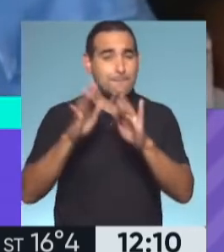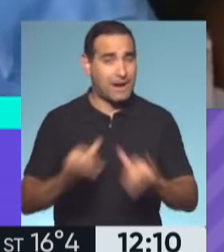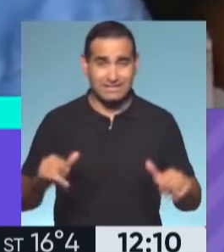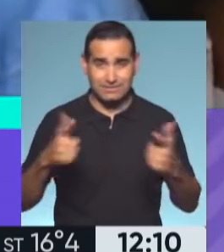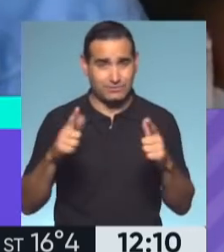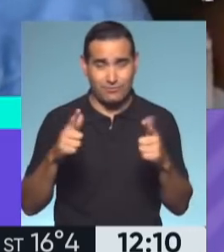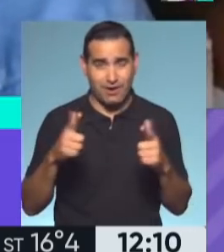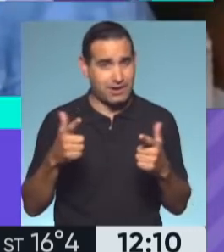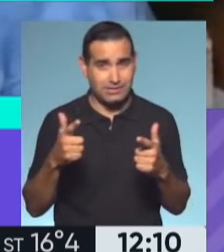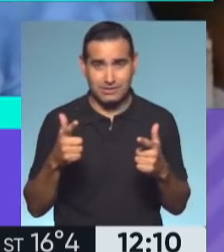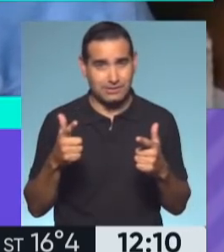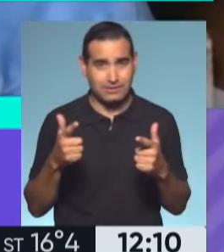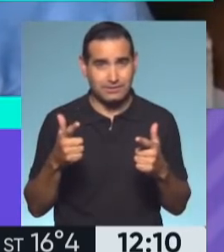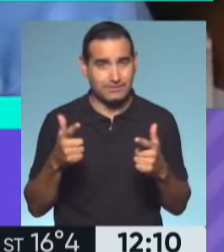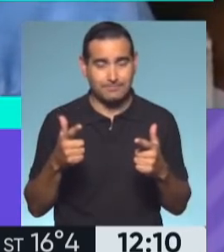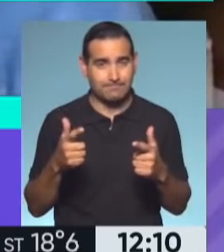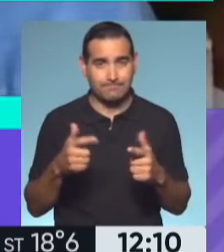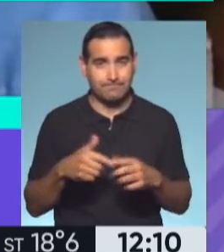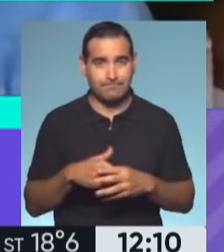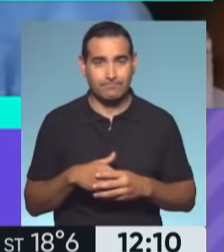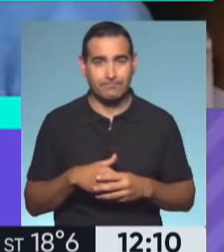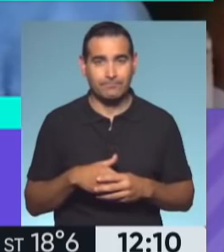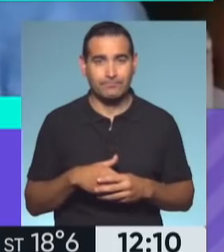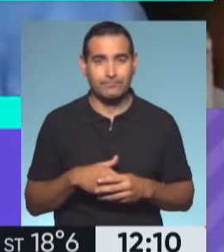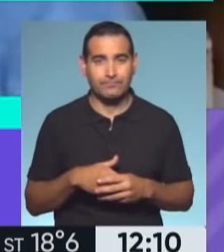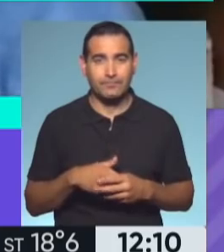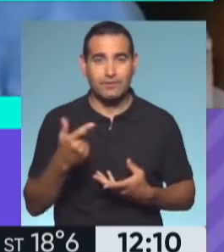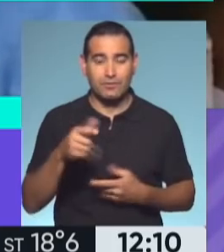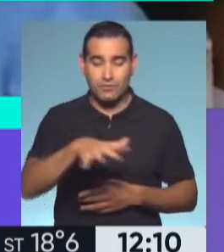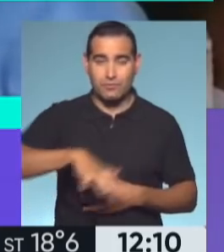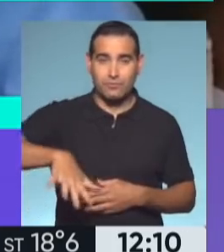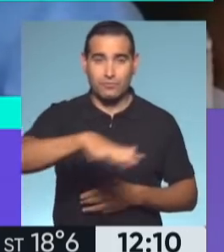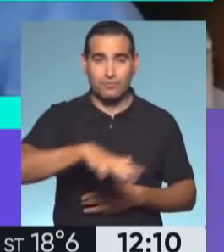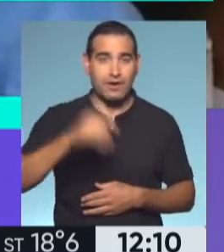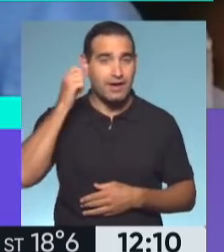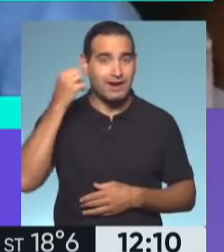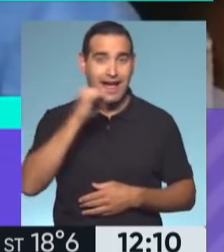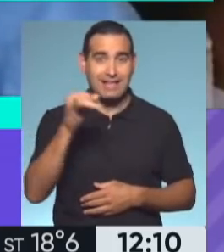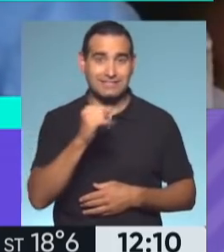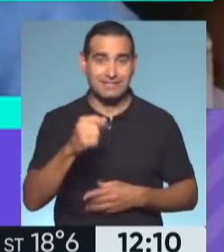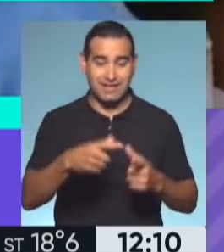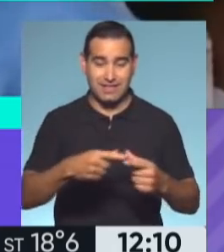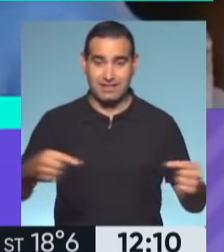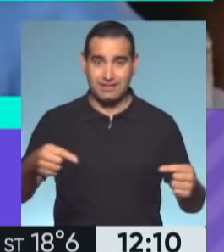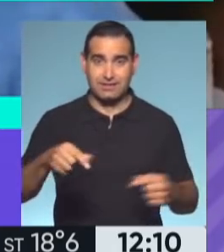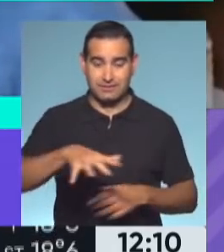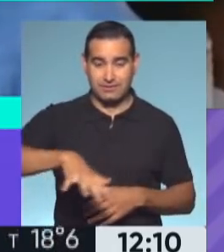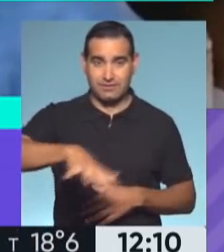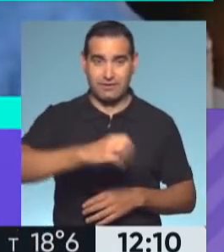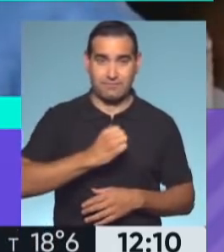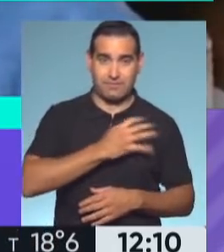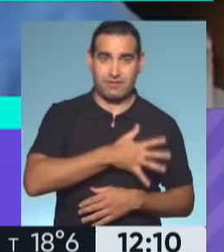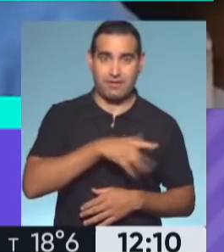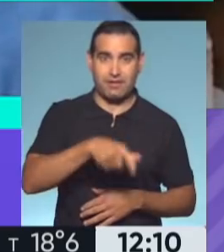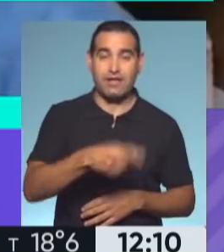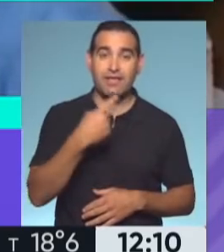decir, tenemos, podemos decir, inclusive la Franja de Gaza, según lo consideran Naciones Unidas y la Corte de la